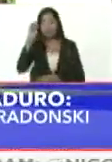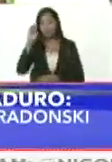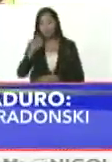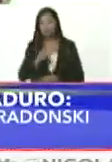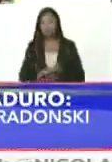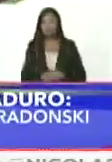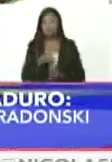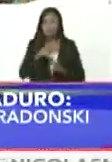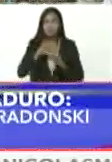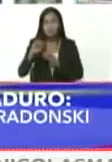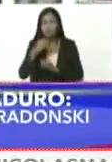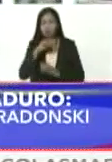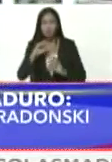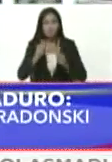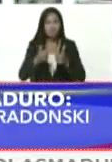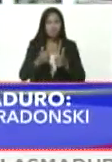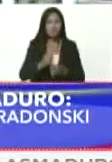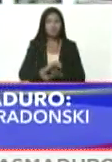Por eso vamos a empezar,